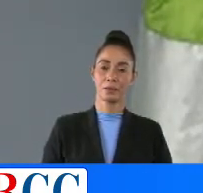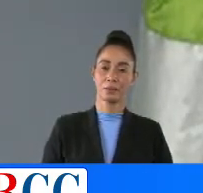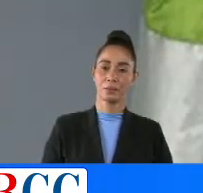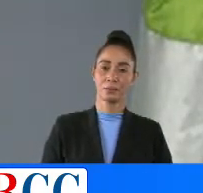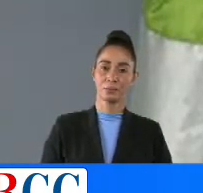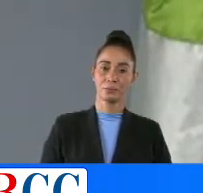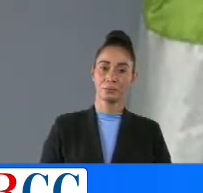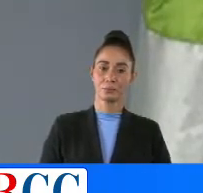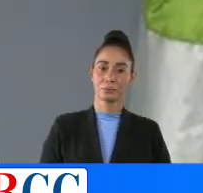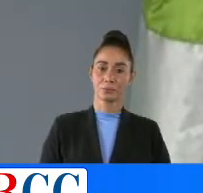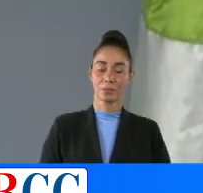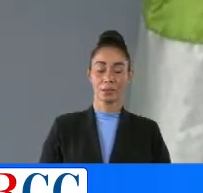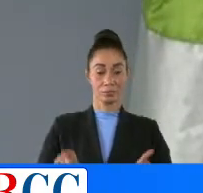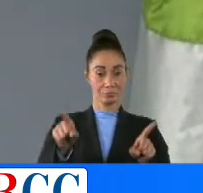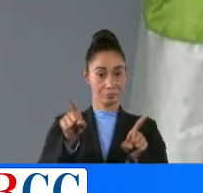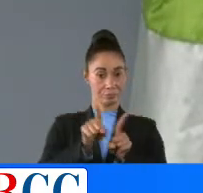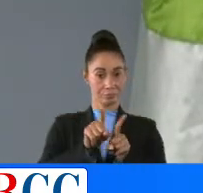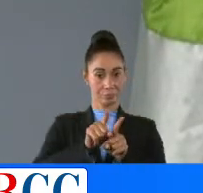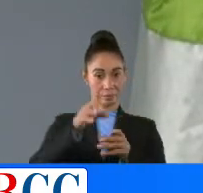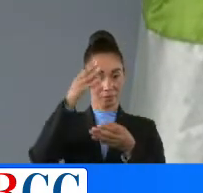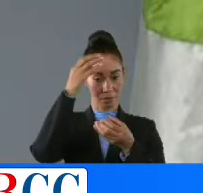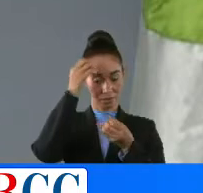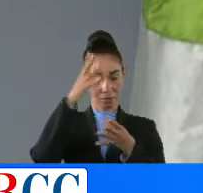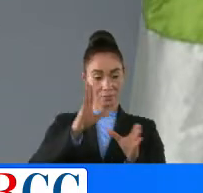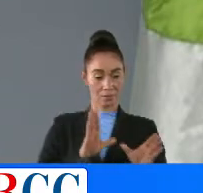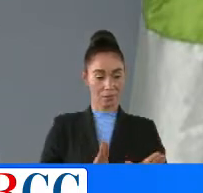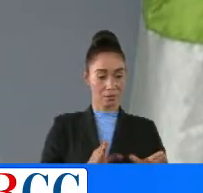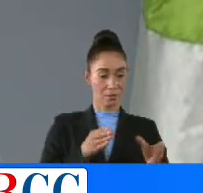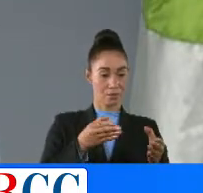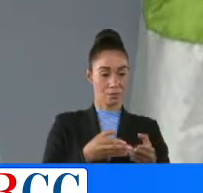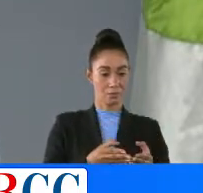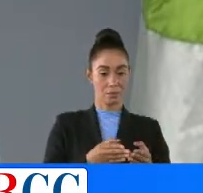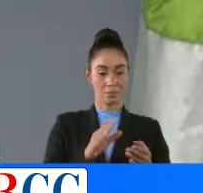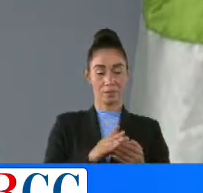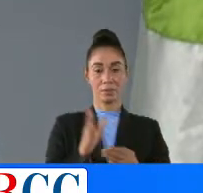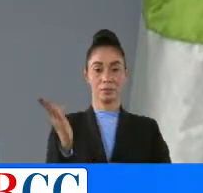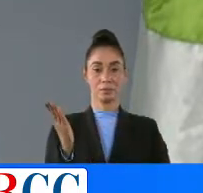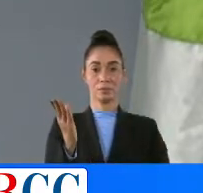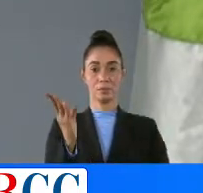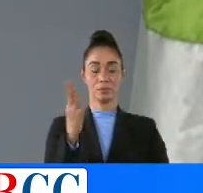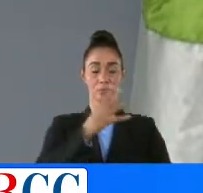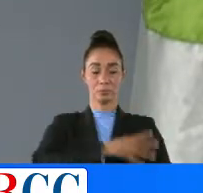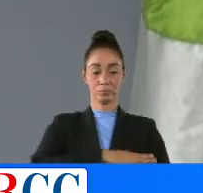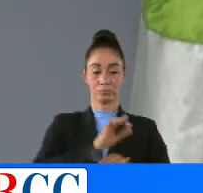que en los centros civiles de cuarentena establecidos en